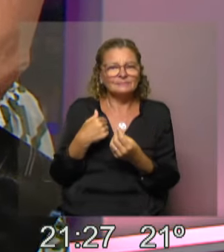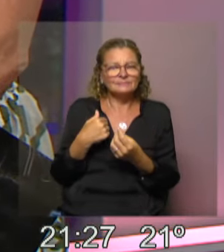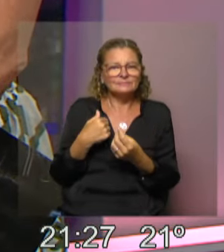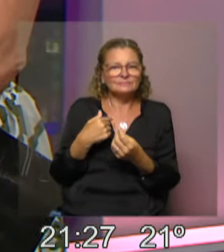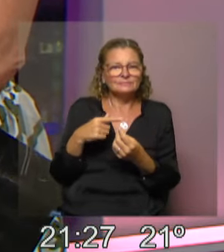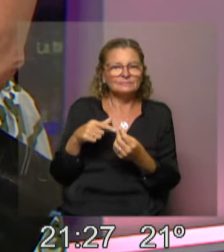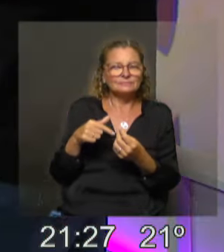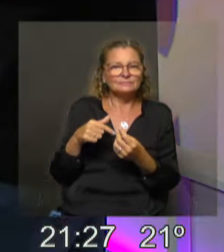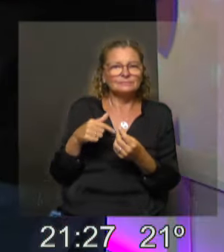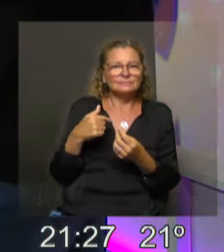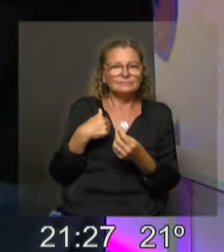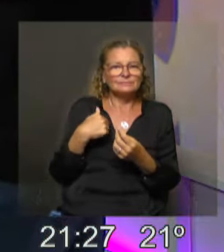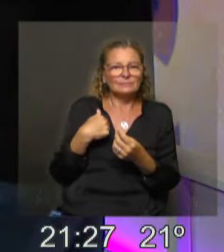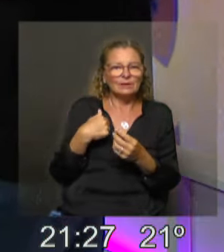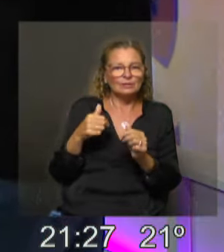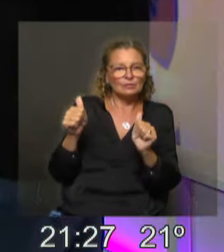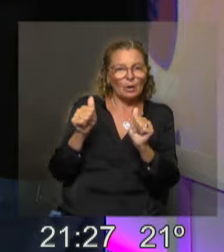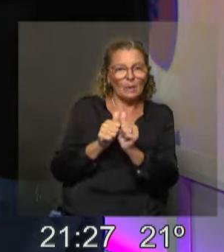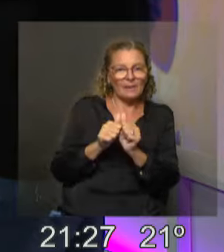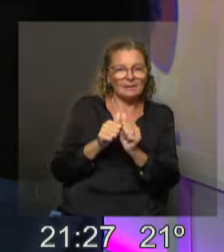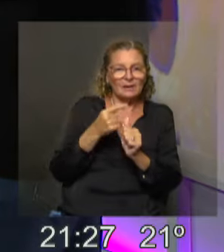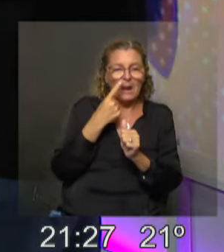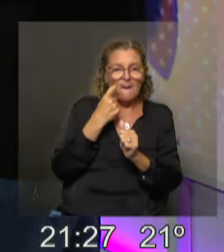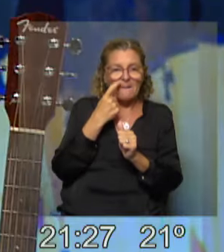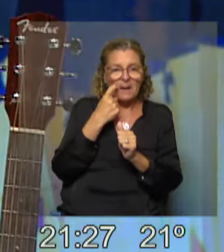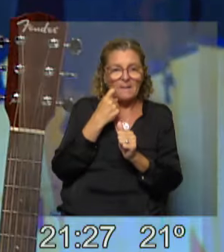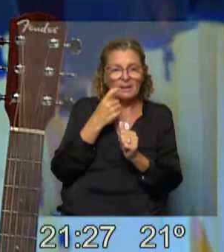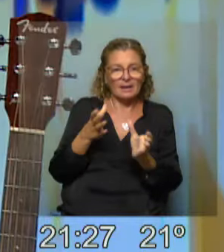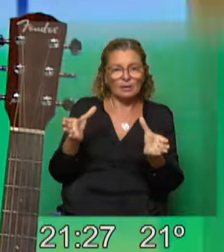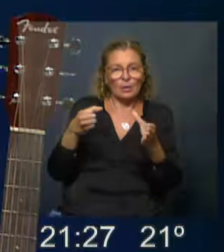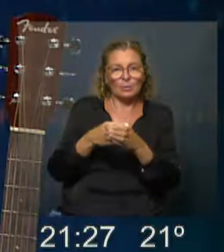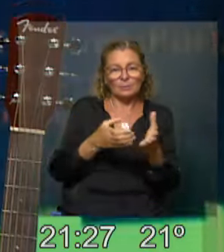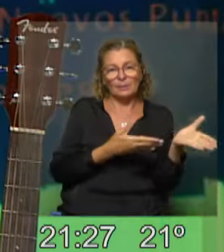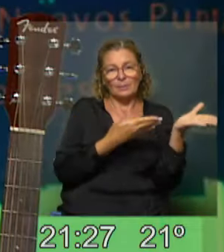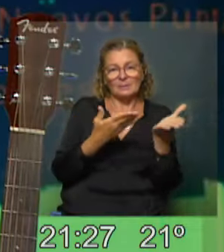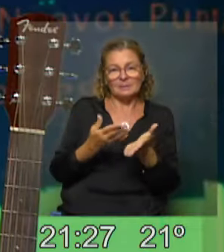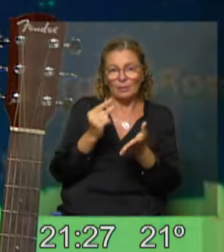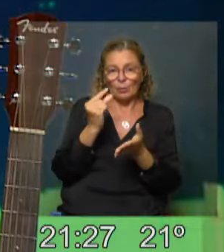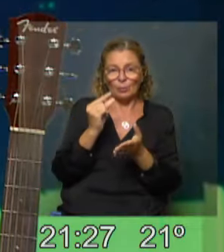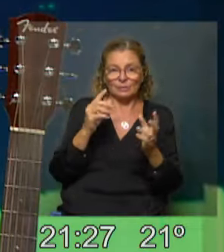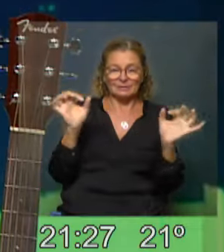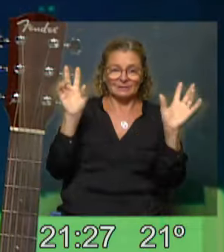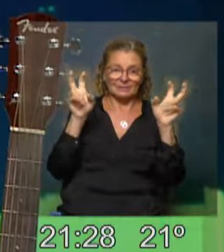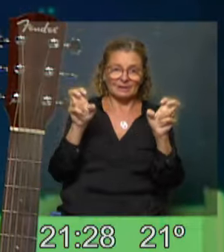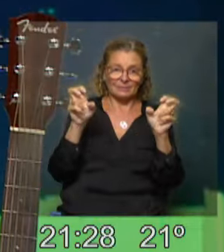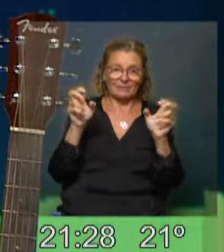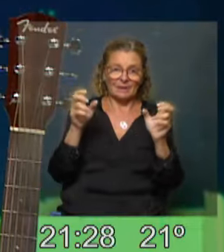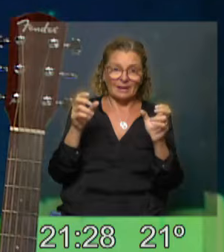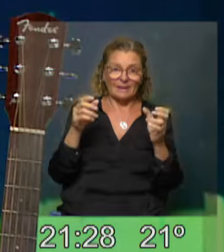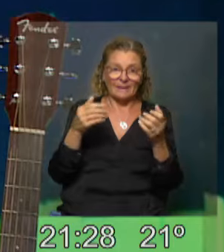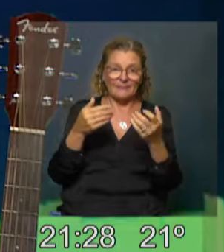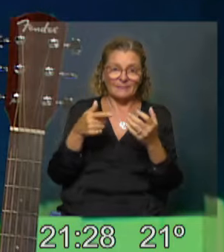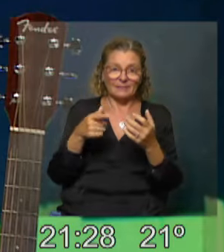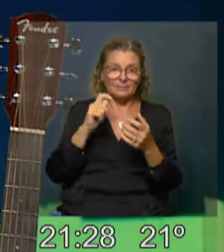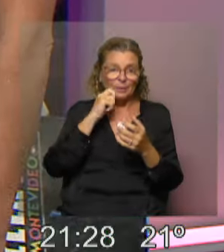otro lado? Claro, yo acompañaba a papá, que viste, papá con su banda me invitaba a cantar un temita, ¿viste? Ahí fui como agarrando cancha